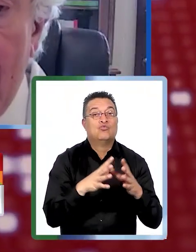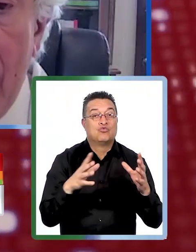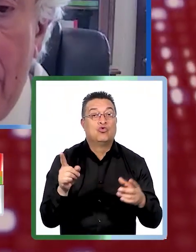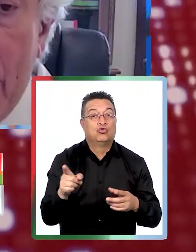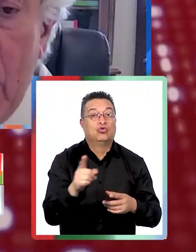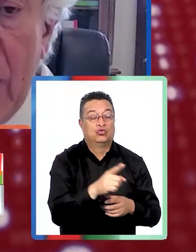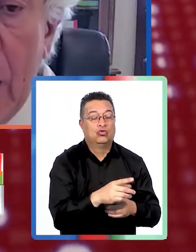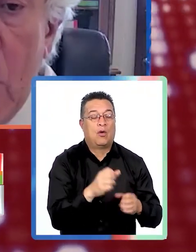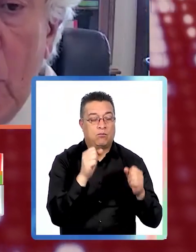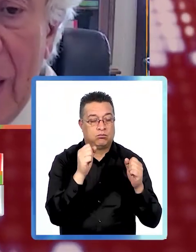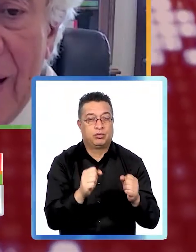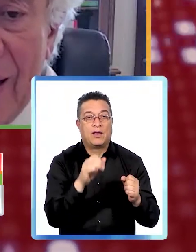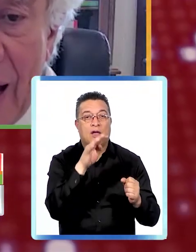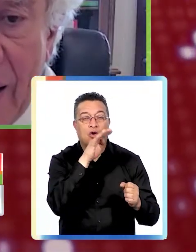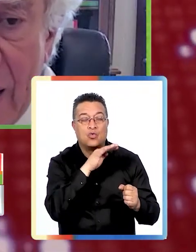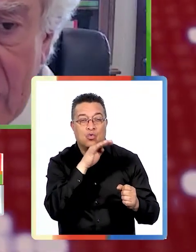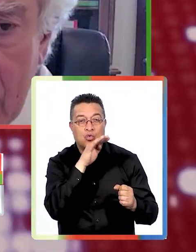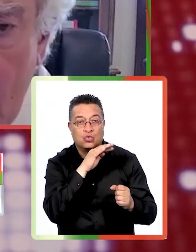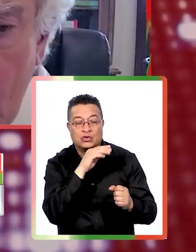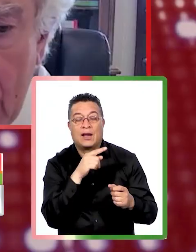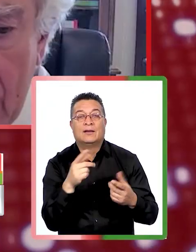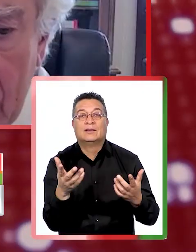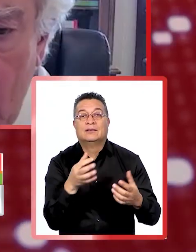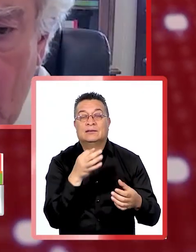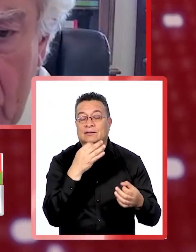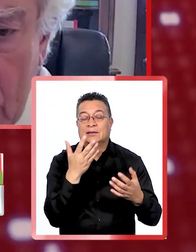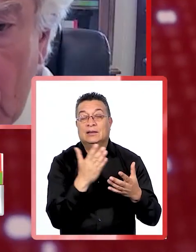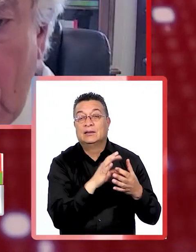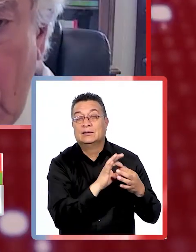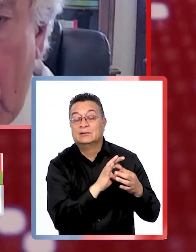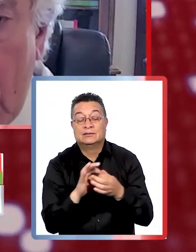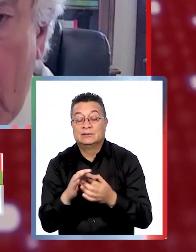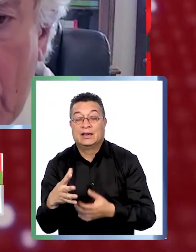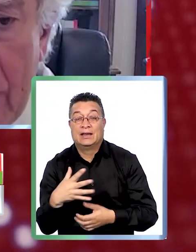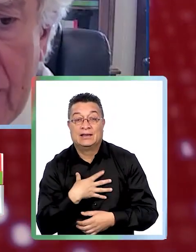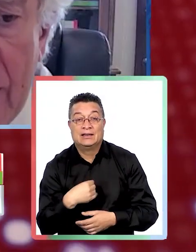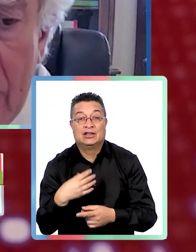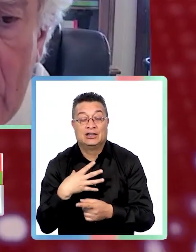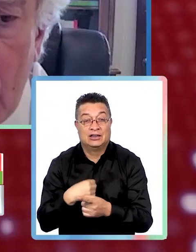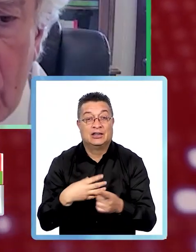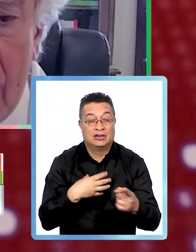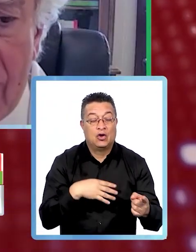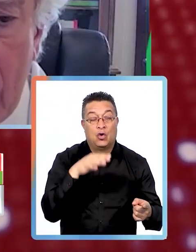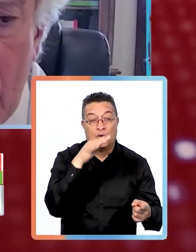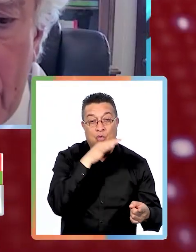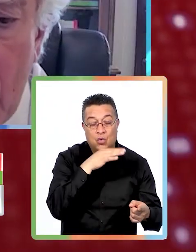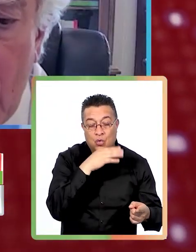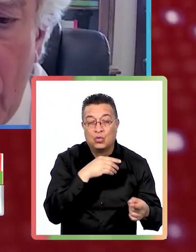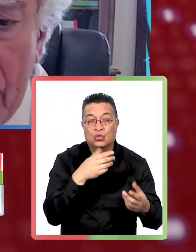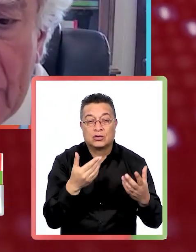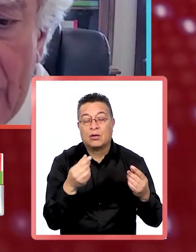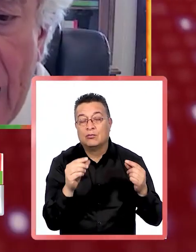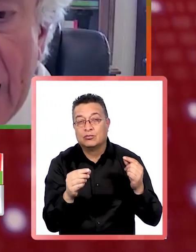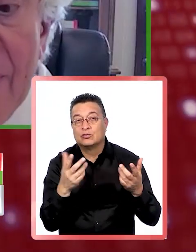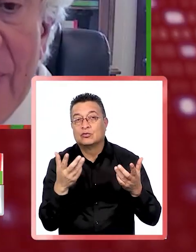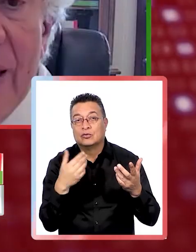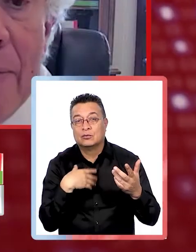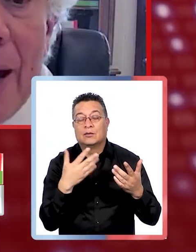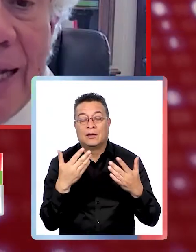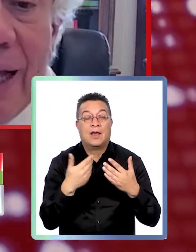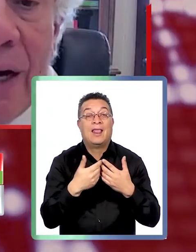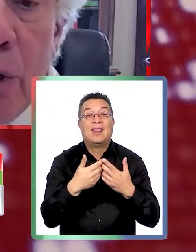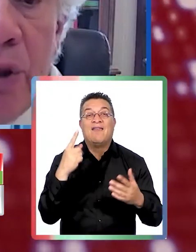pacientes es poder utilizar, según lo que le esté ocurriendo con los hijos o hijas, utilizar un poco a